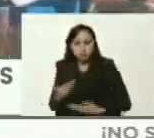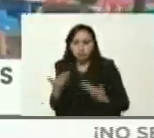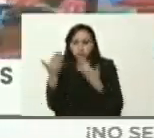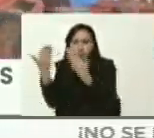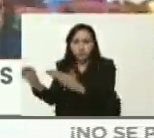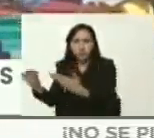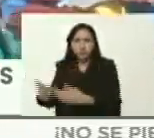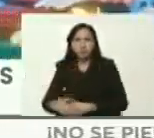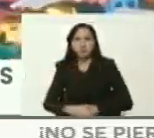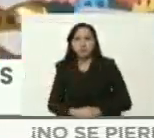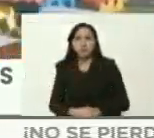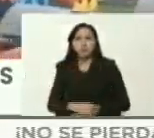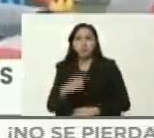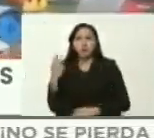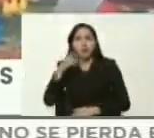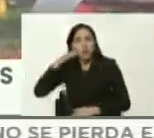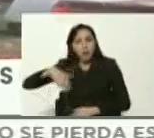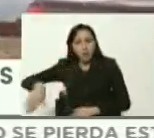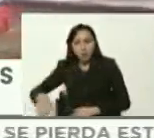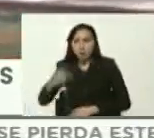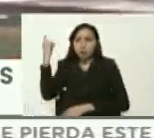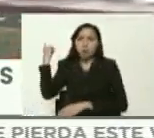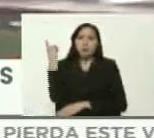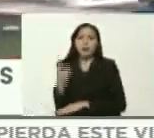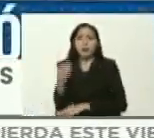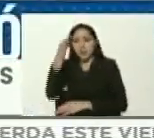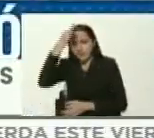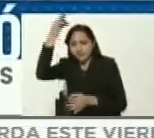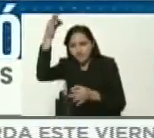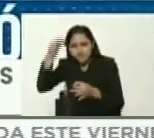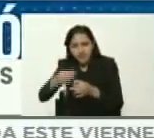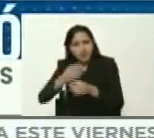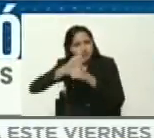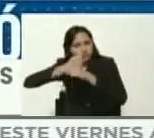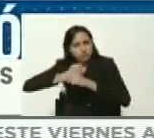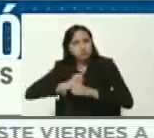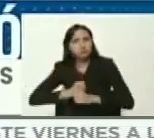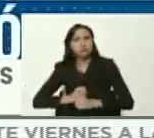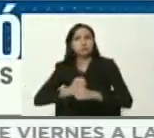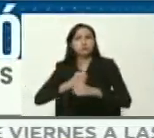Solo el pueblo salva al pueblo. Tengamos fe en nuestro pueblo. Tengamos fe